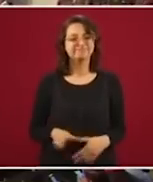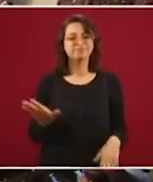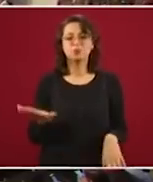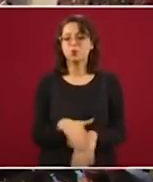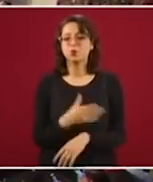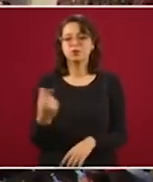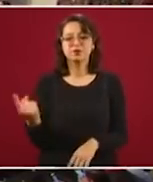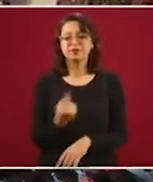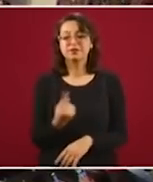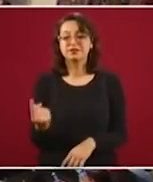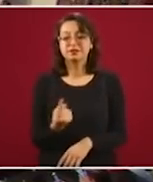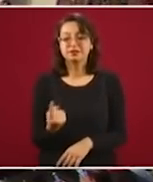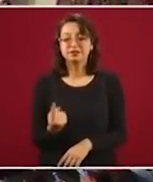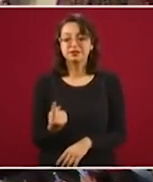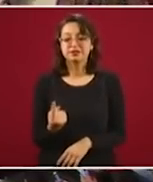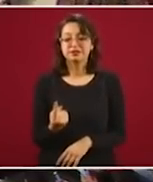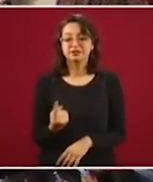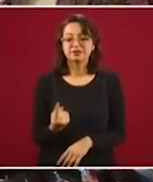se están enfrentando